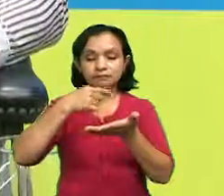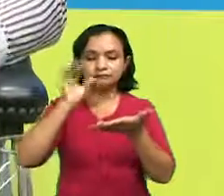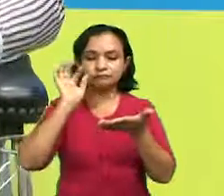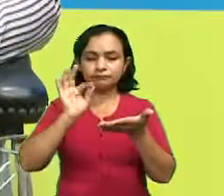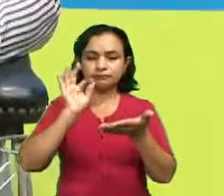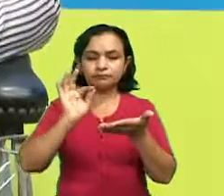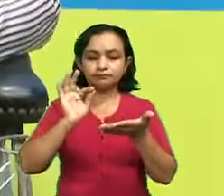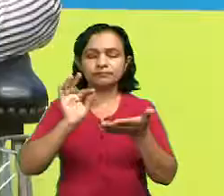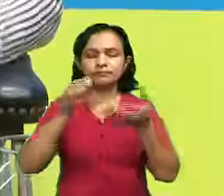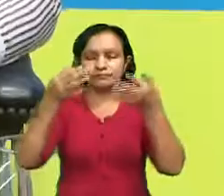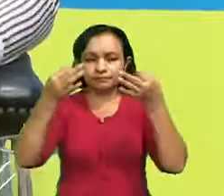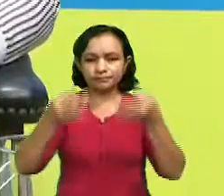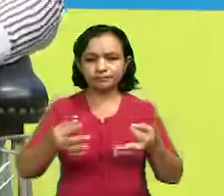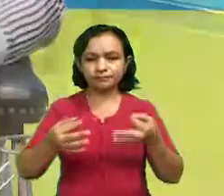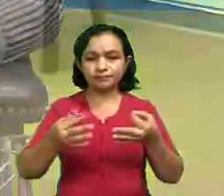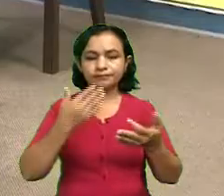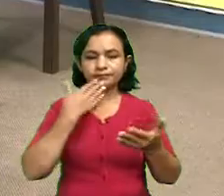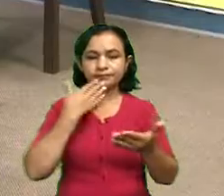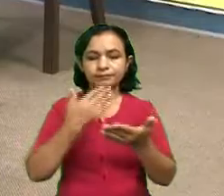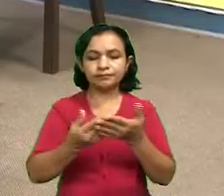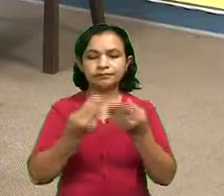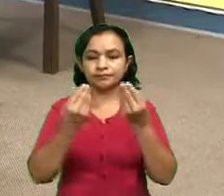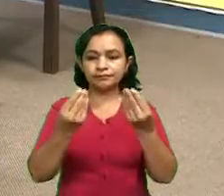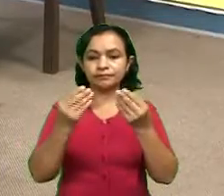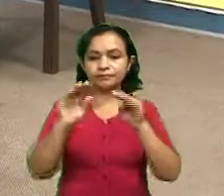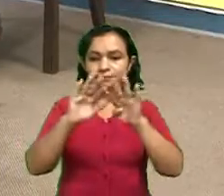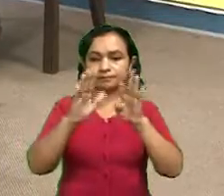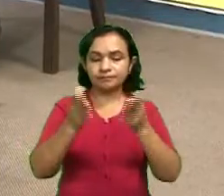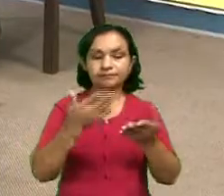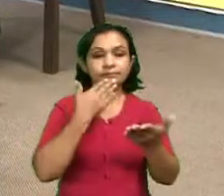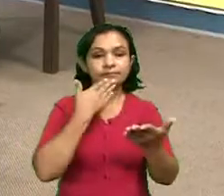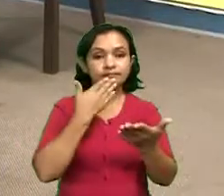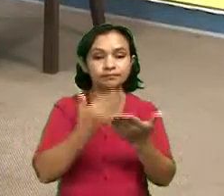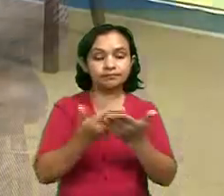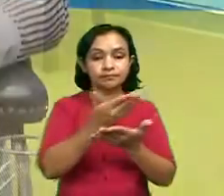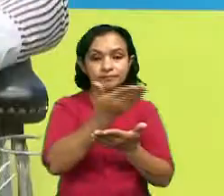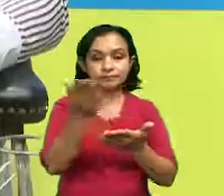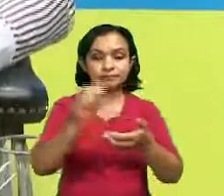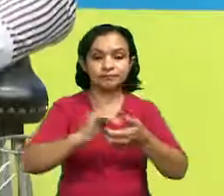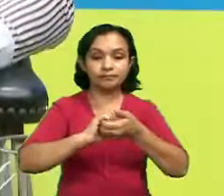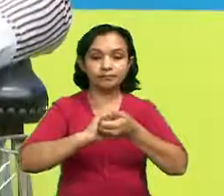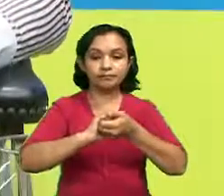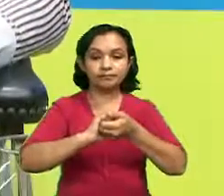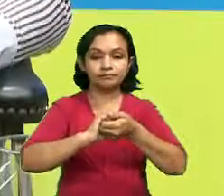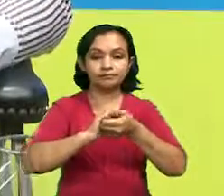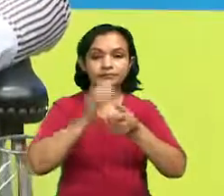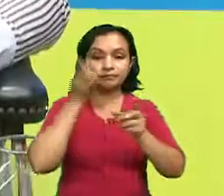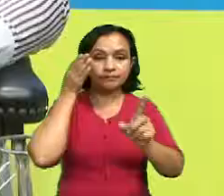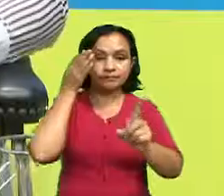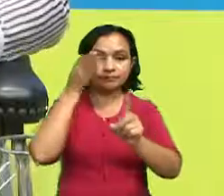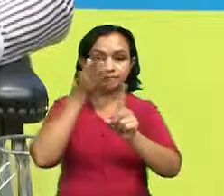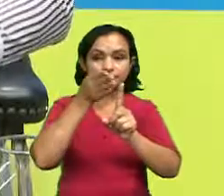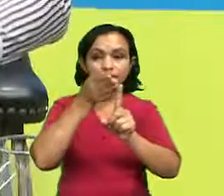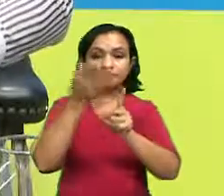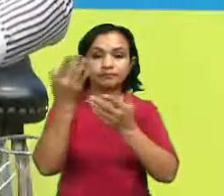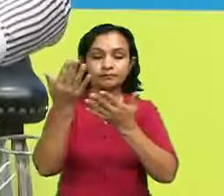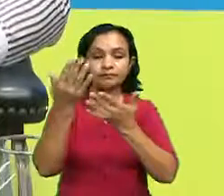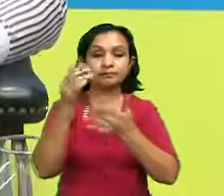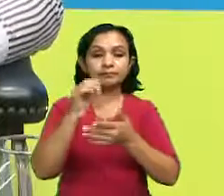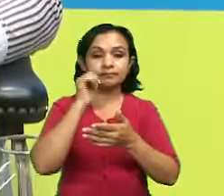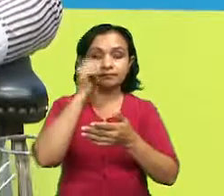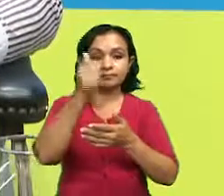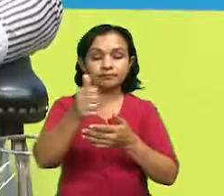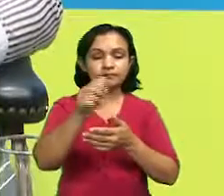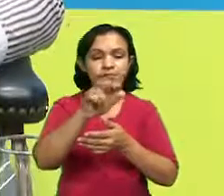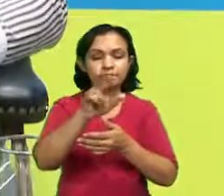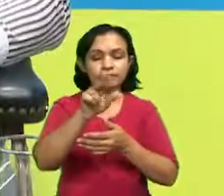tomemos de una manera segura. Le agradecemos, licenciada. Muchas gracias. Le agradecemos también a usted, amigos televidentes, de su fiel sintonía. Le esperamos el día de mañana a